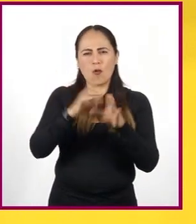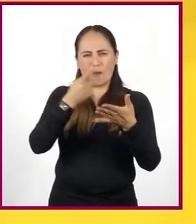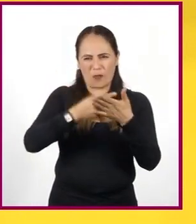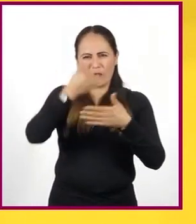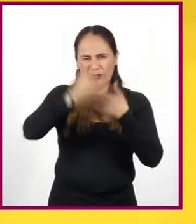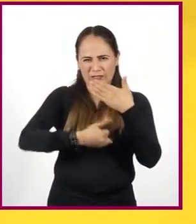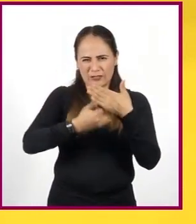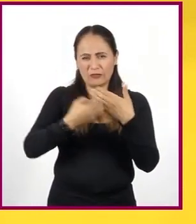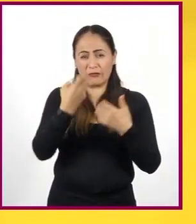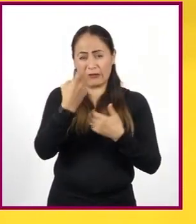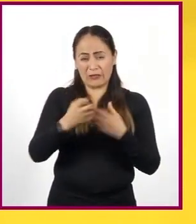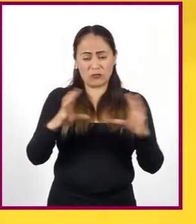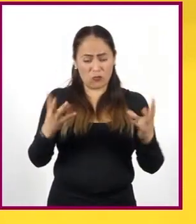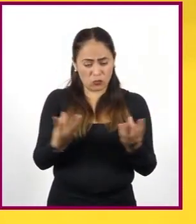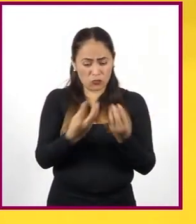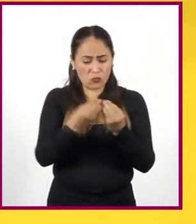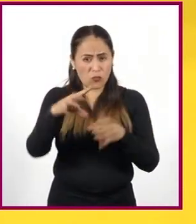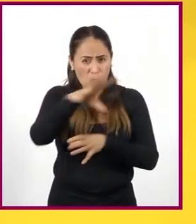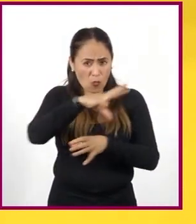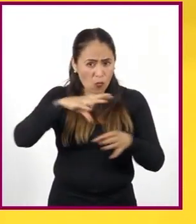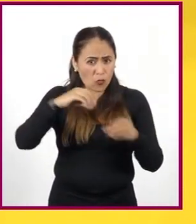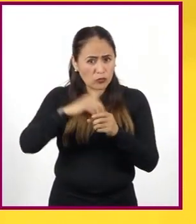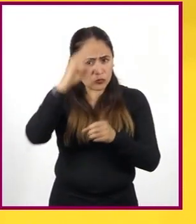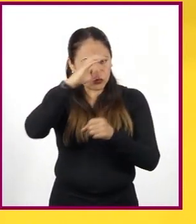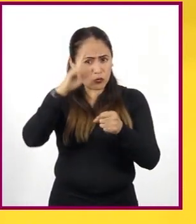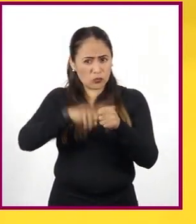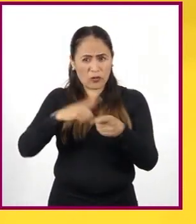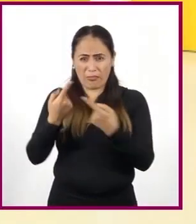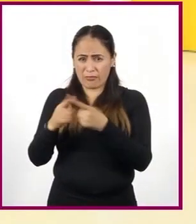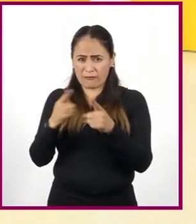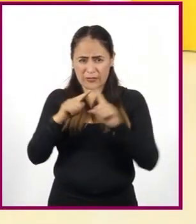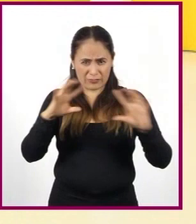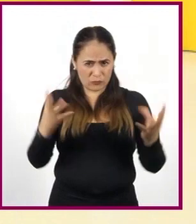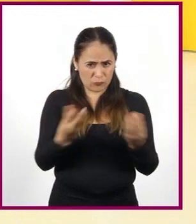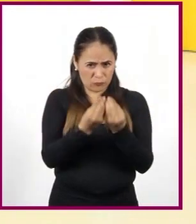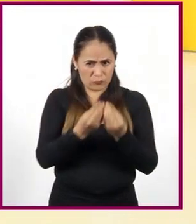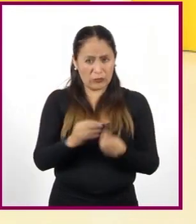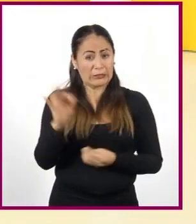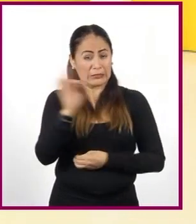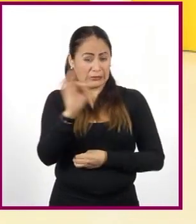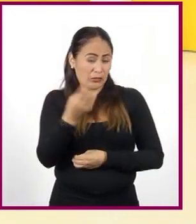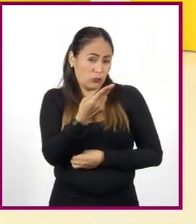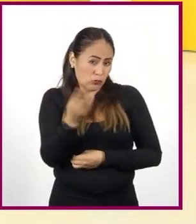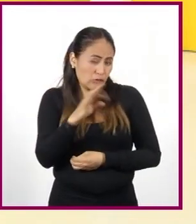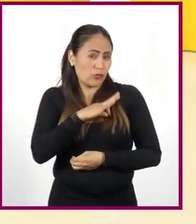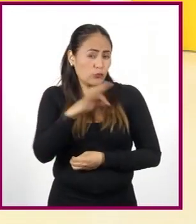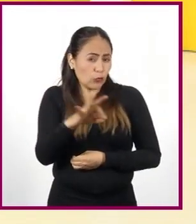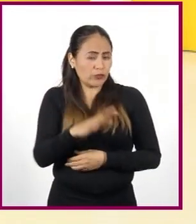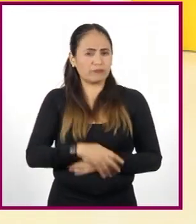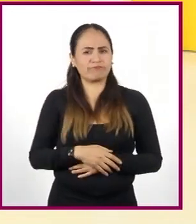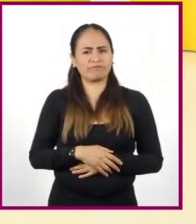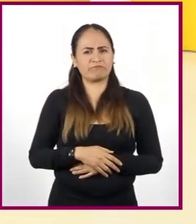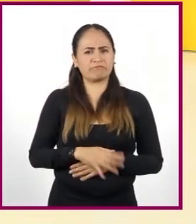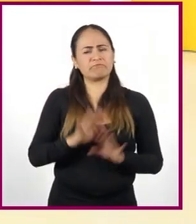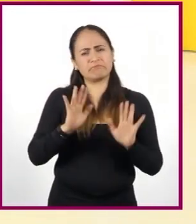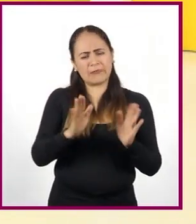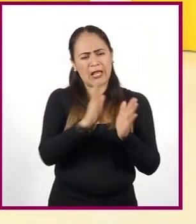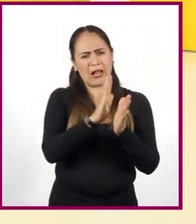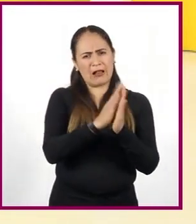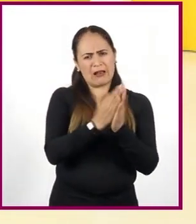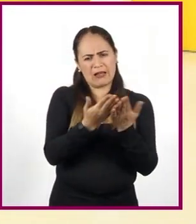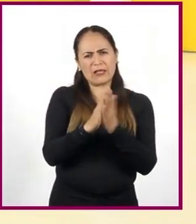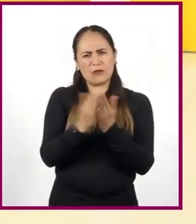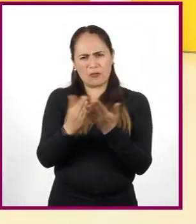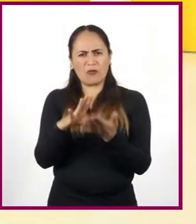que contribuya a la inclusión y la interculturalidad. Si está en sus posibilidades, recurran a algunos otros libros que